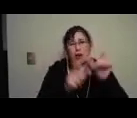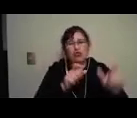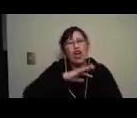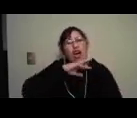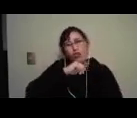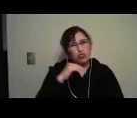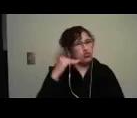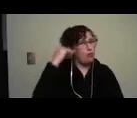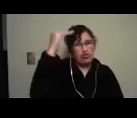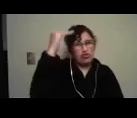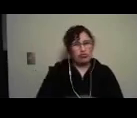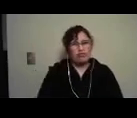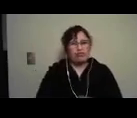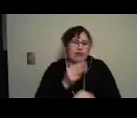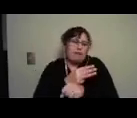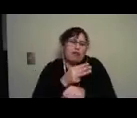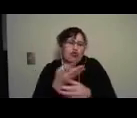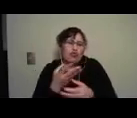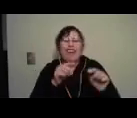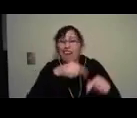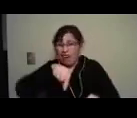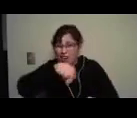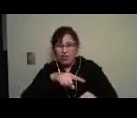que se ha visto sometida a un cambio